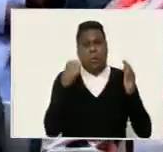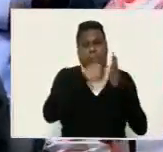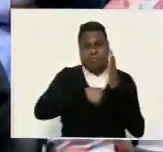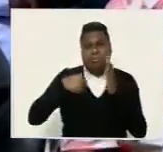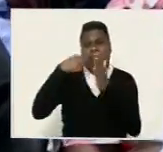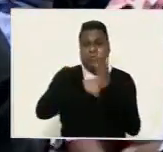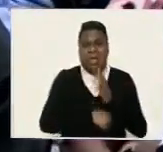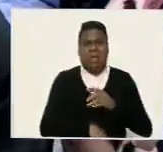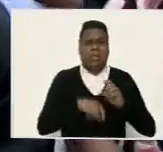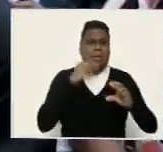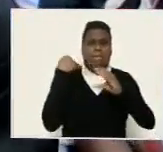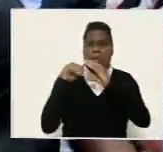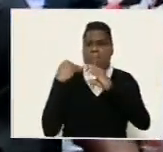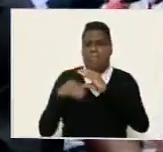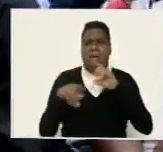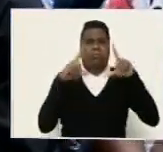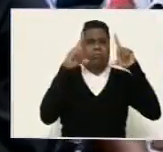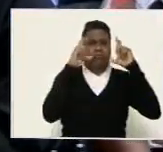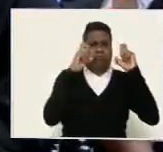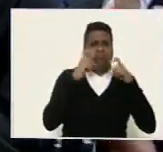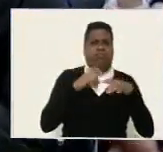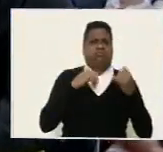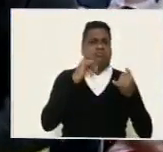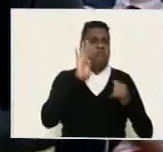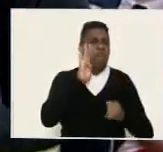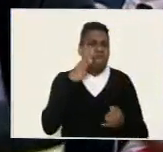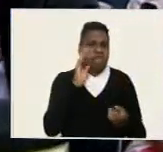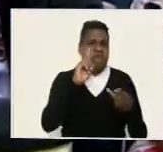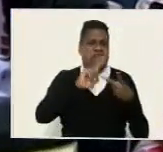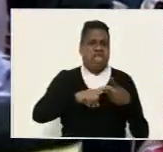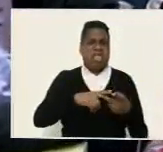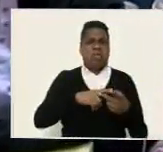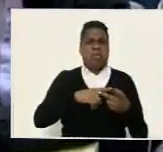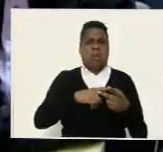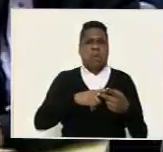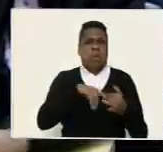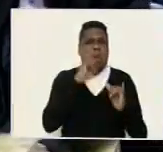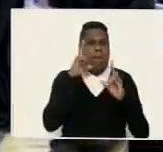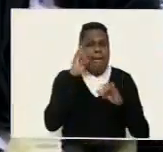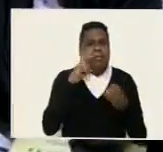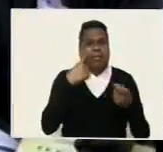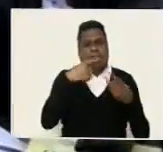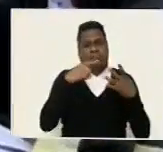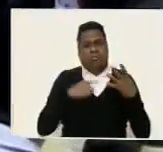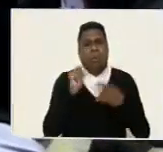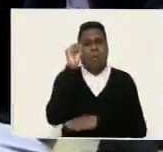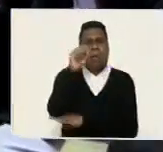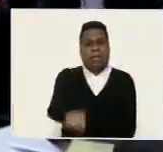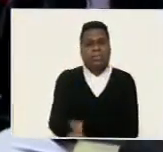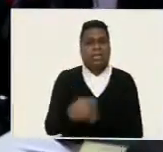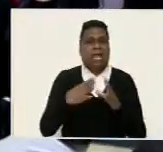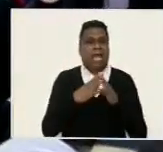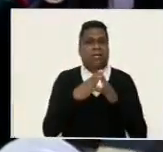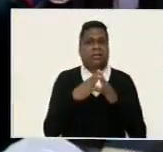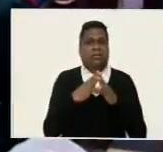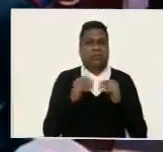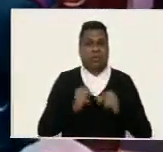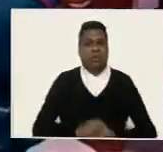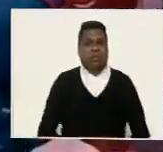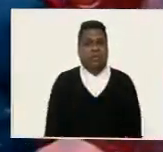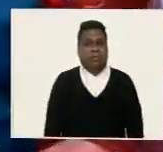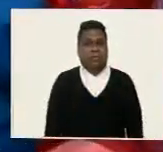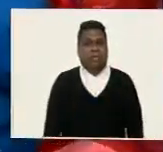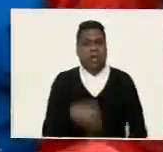redes, vamos a seguir fortaleciendo nuestro proceso revolucionario y a derrotar a esa derecha, a esa canalla mediática que